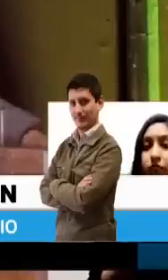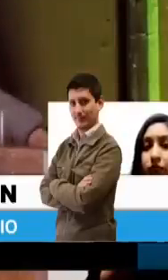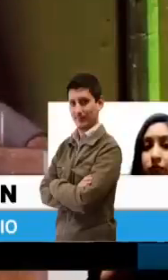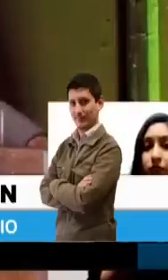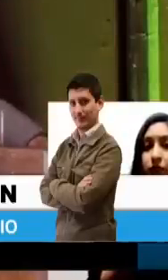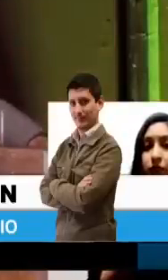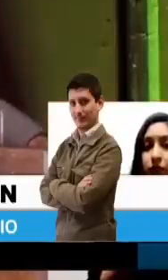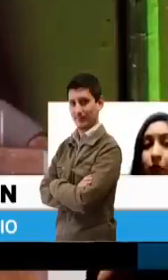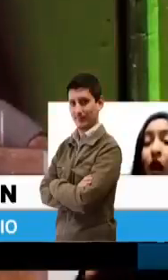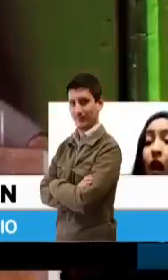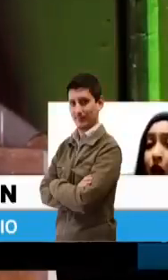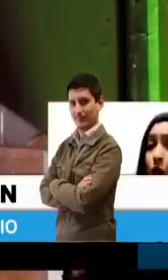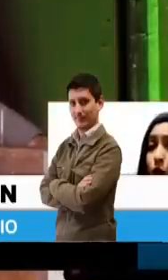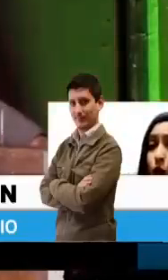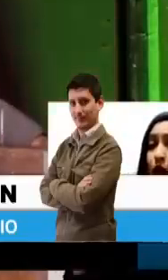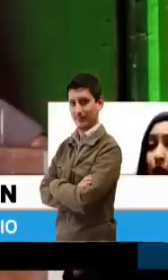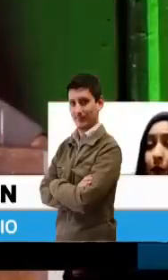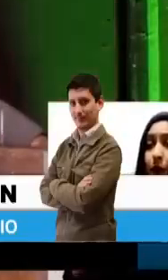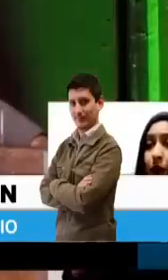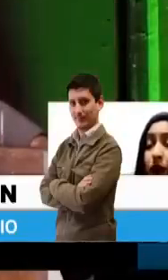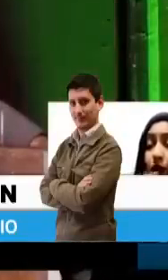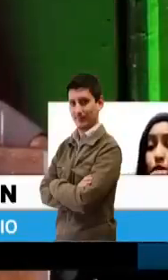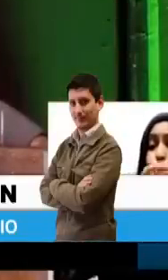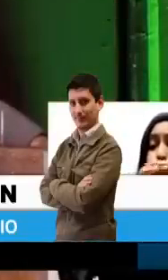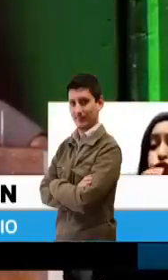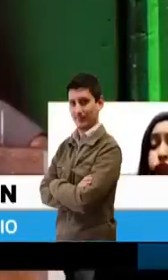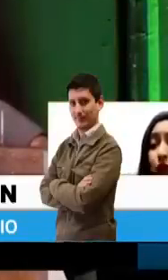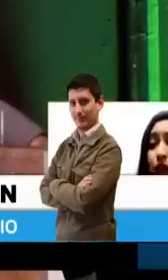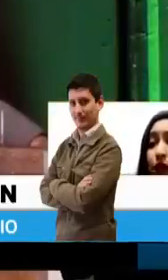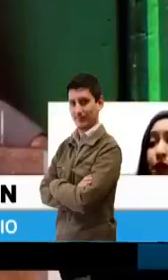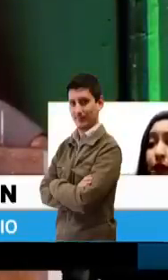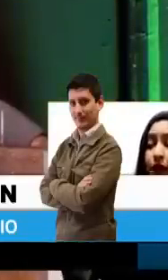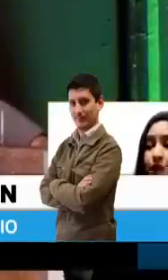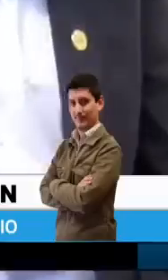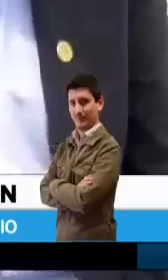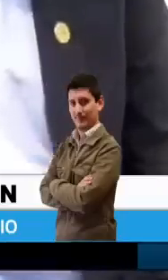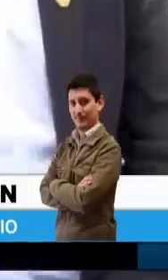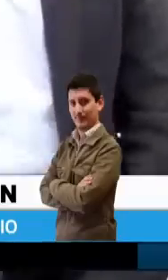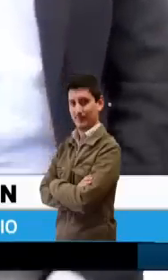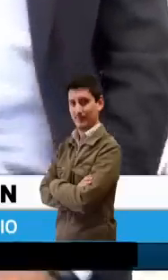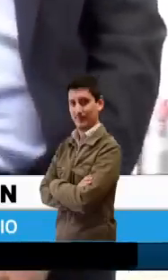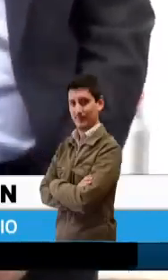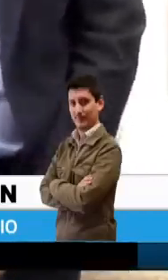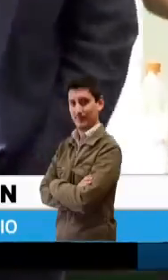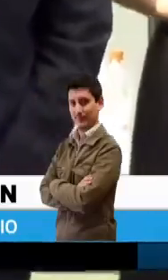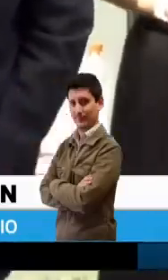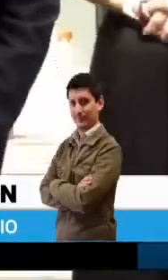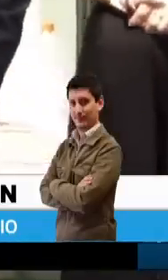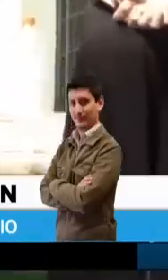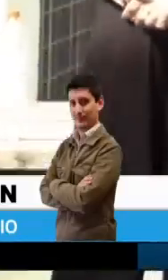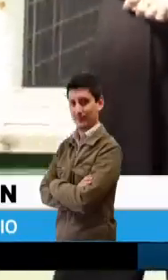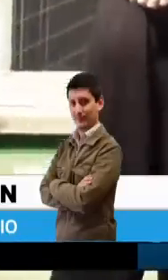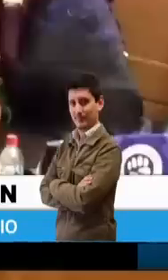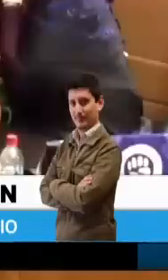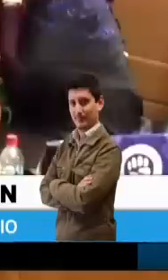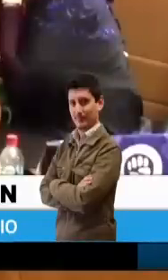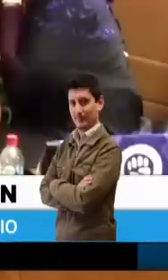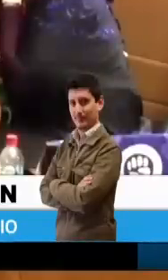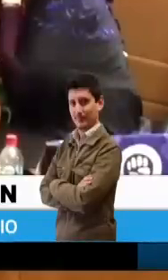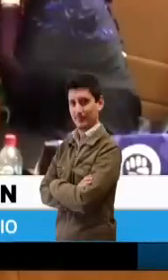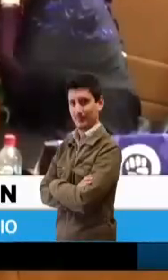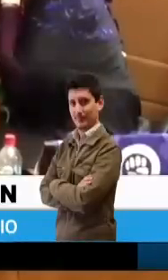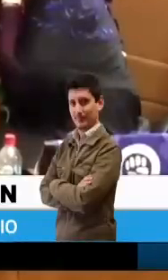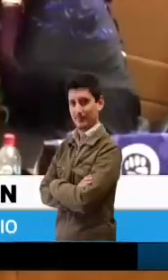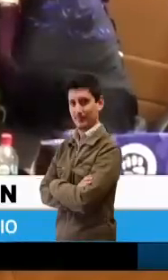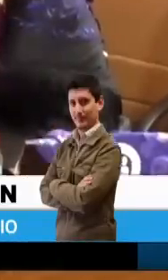su declaración, que más tarde se vería en una infografía de Twitter que compartieron una serie de ministros de Estado. En efecto, es cierto. Esto significa que no se